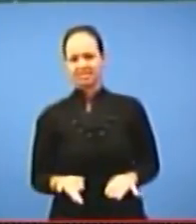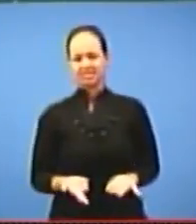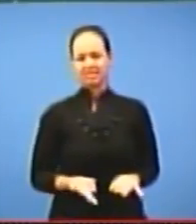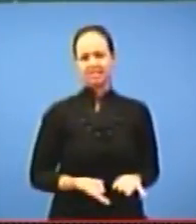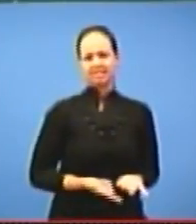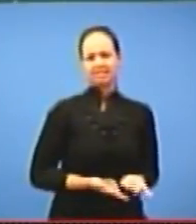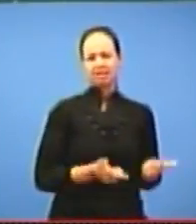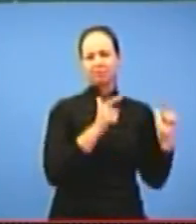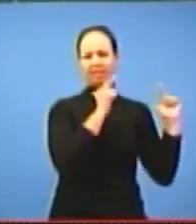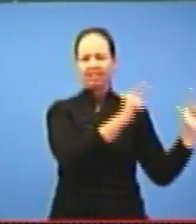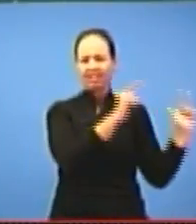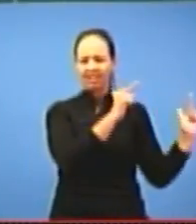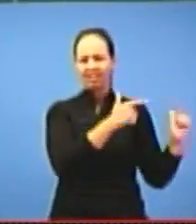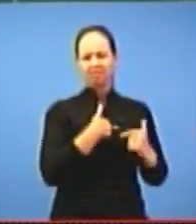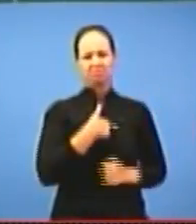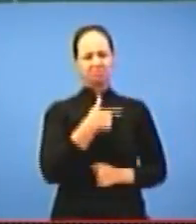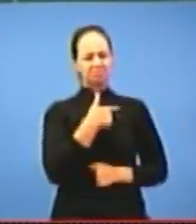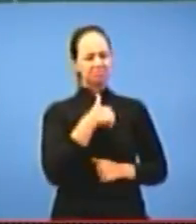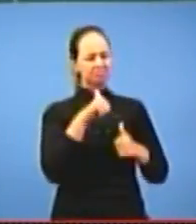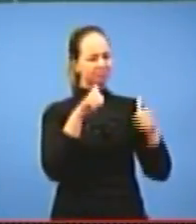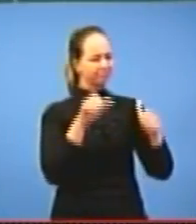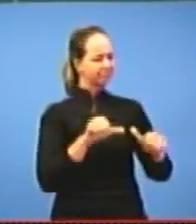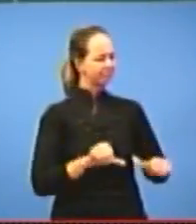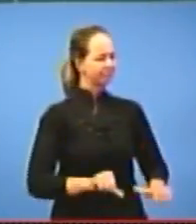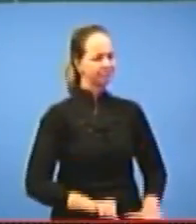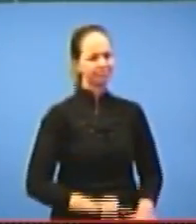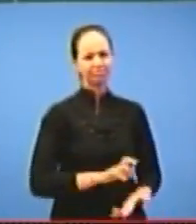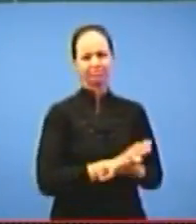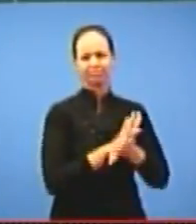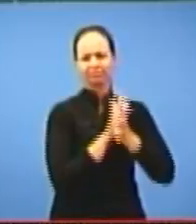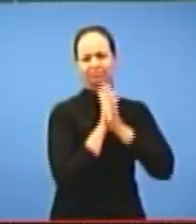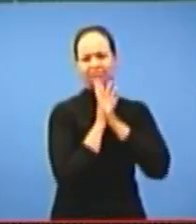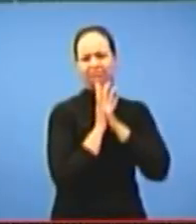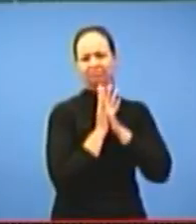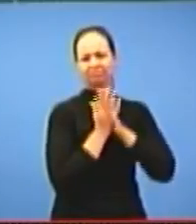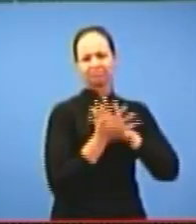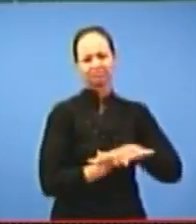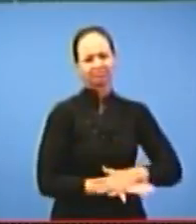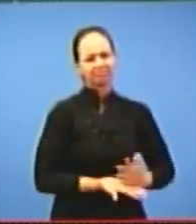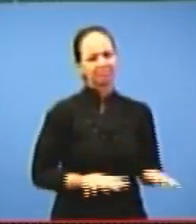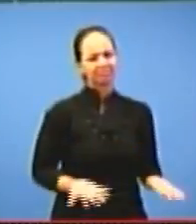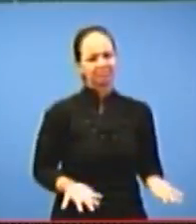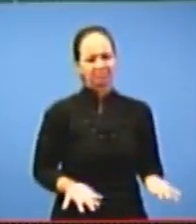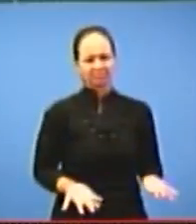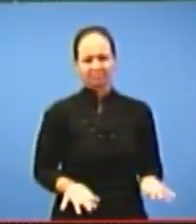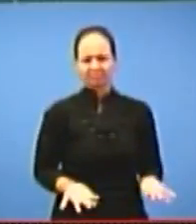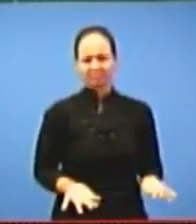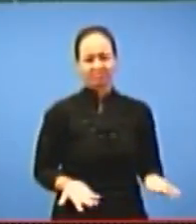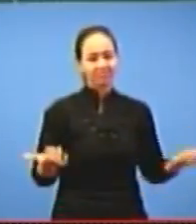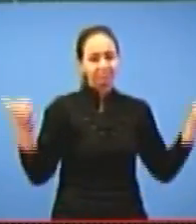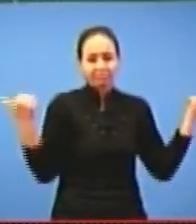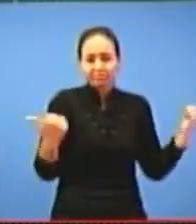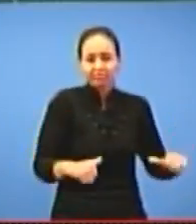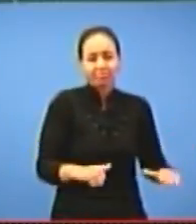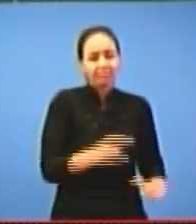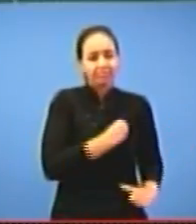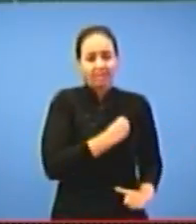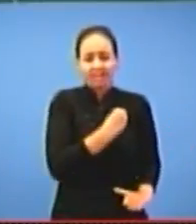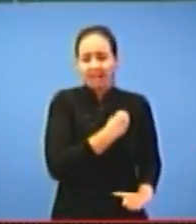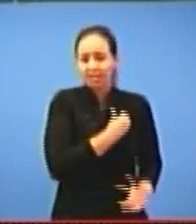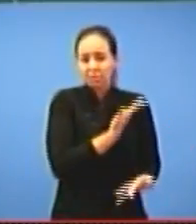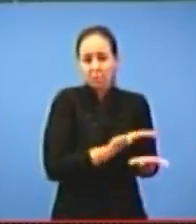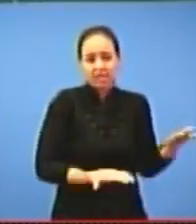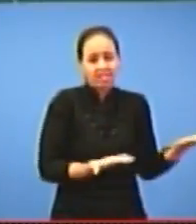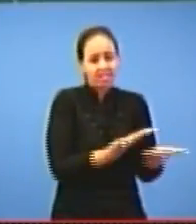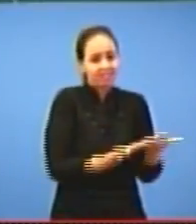embarrada. Un pueblo acabado, mis hermanos. El mundo entró y acabó con todo. Acabado en el pecado,